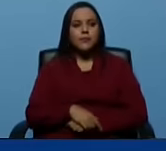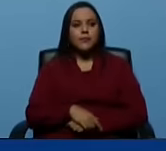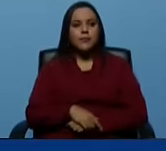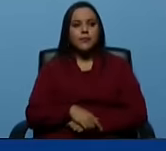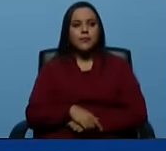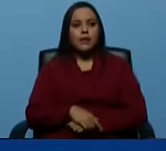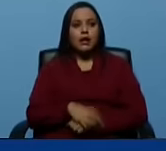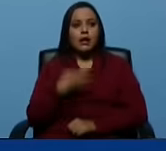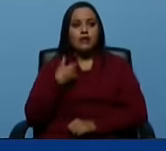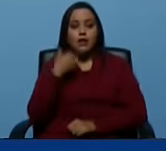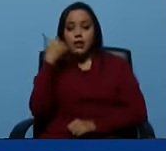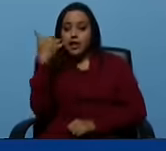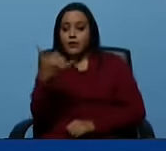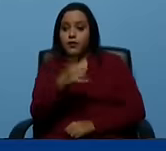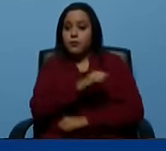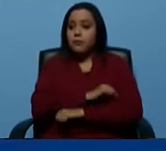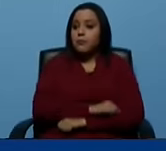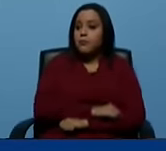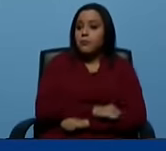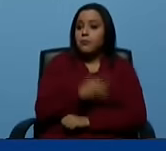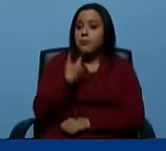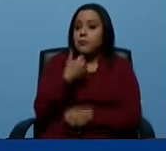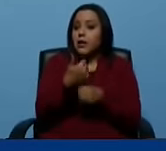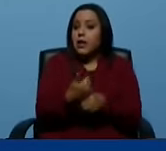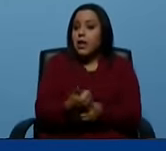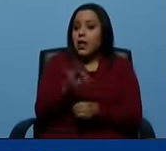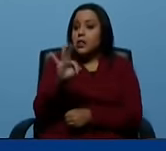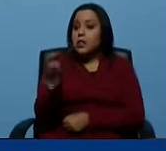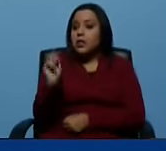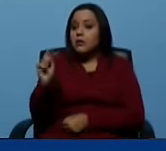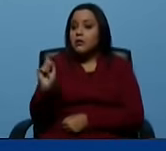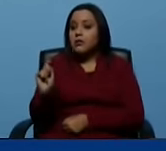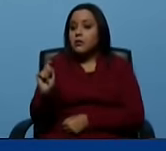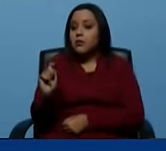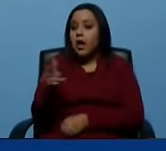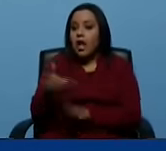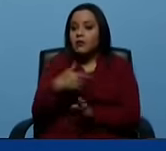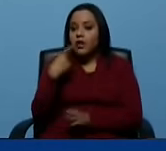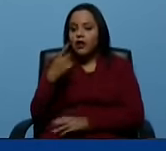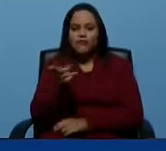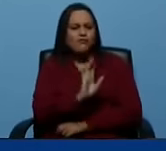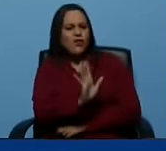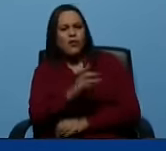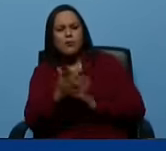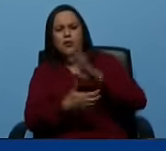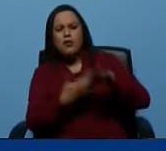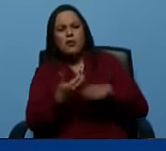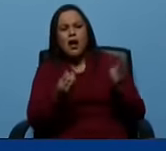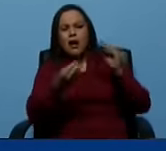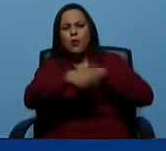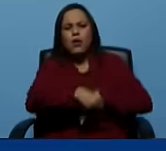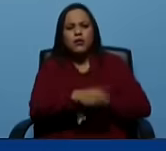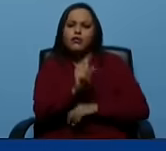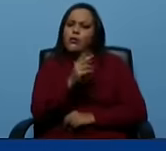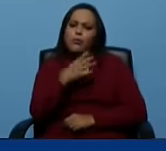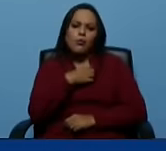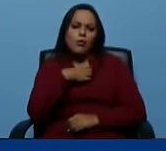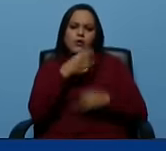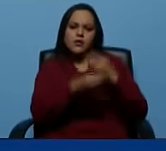Yo estaba en el teléfono esperando y media hora me dijeron no, por problemas de agenda no se pudo